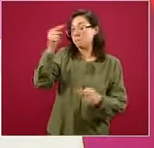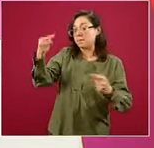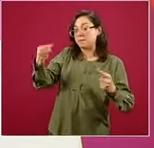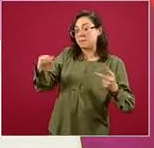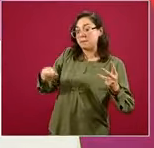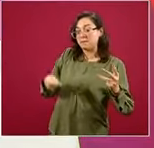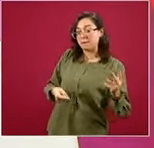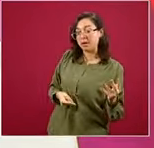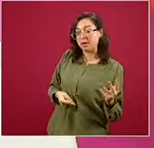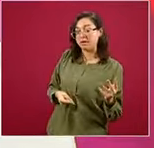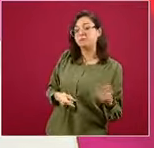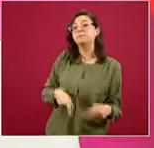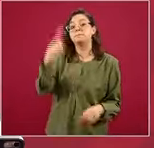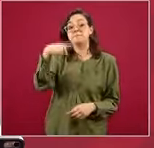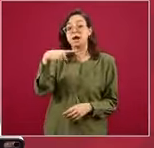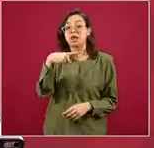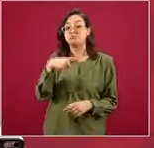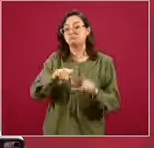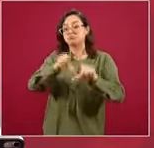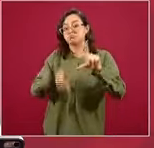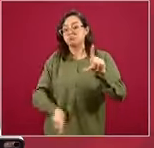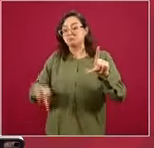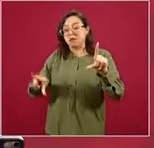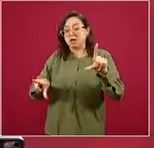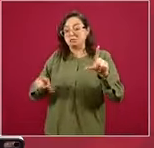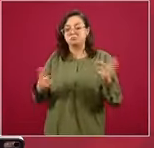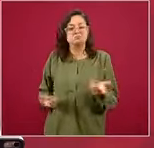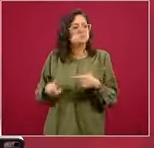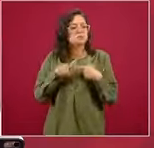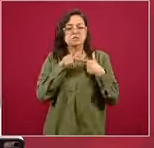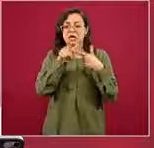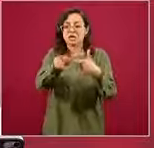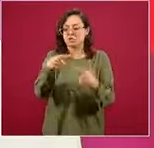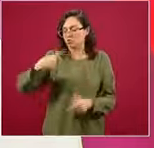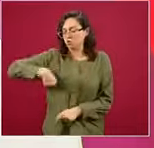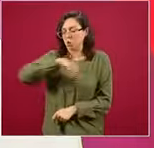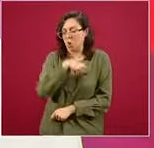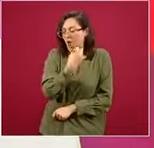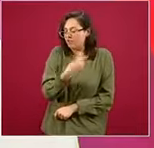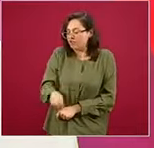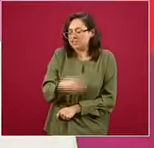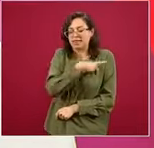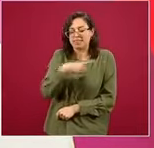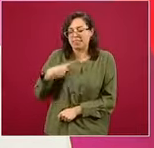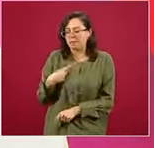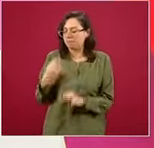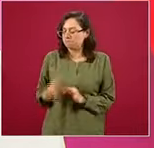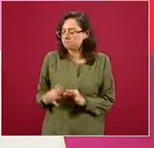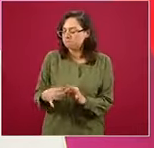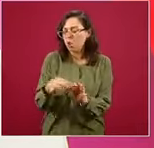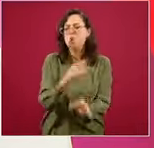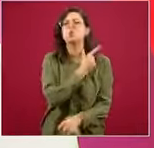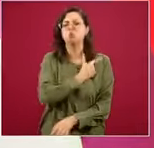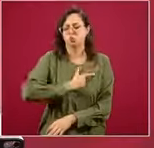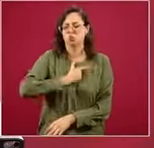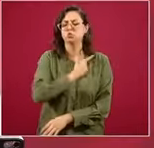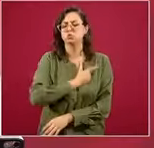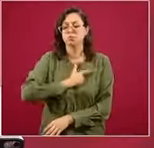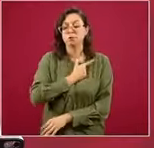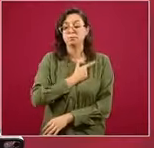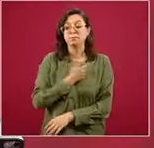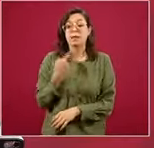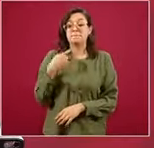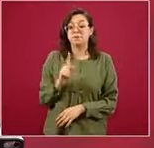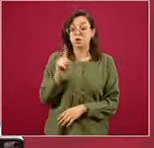recomendaciones para el país. Y no vamos a dejar de hacerlo, es nuestra obligación y lo vamos a hacer y con mucho gusto. Si